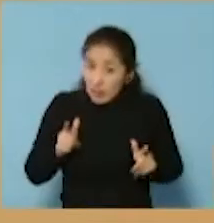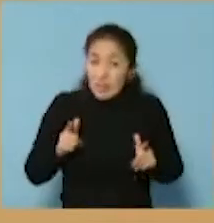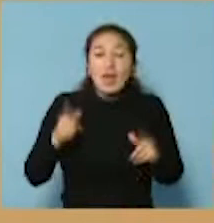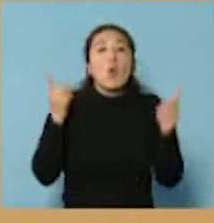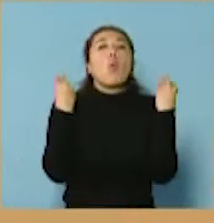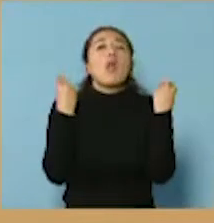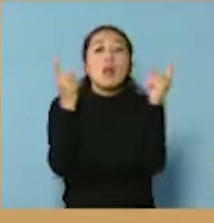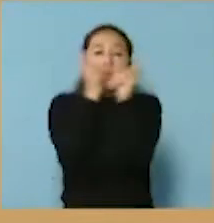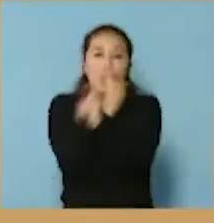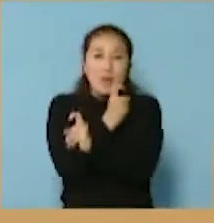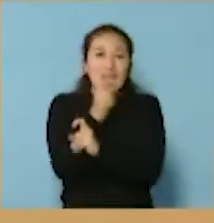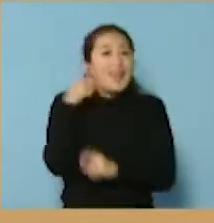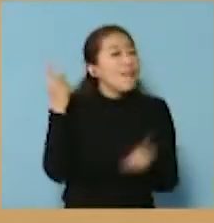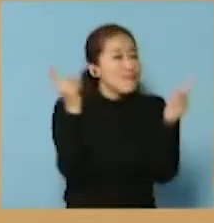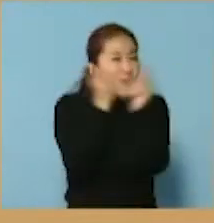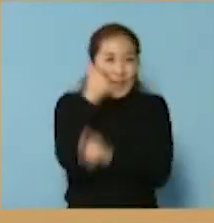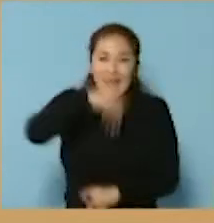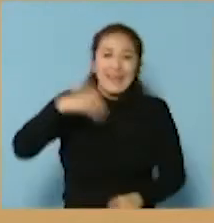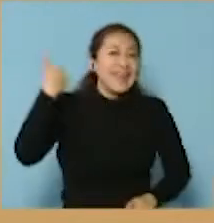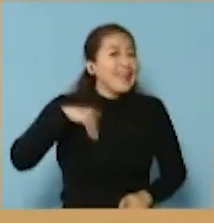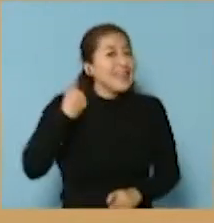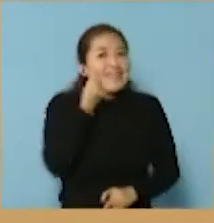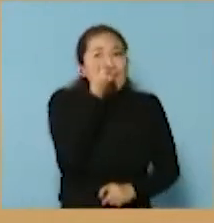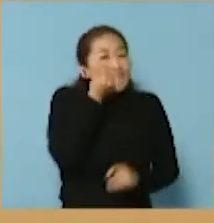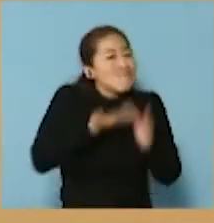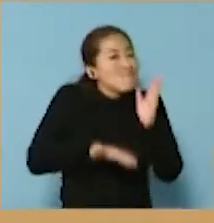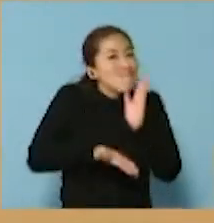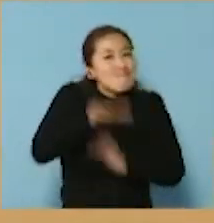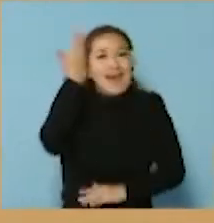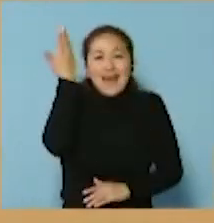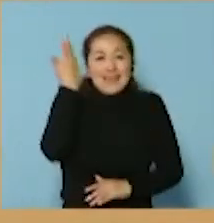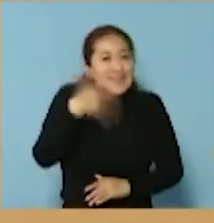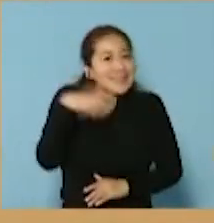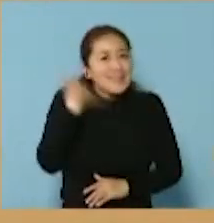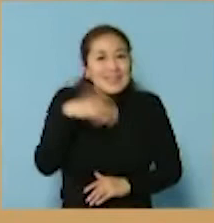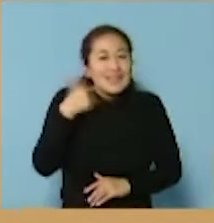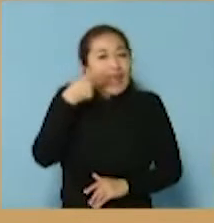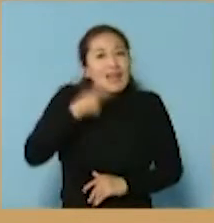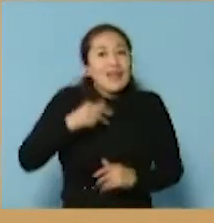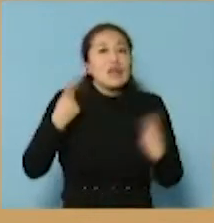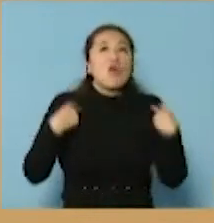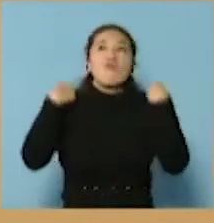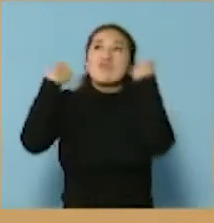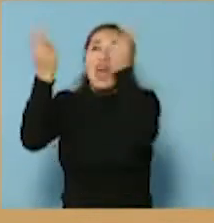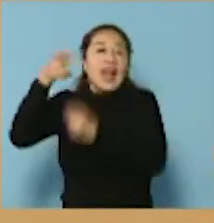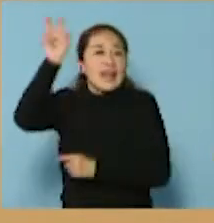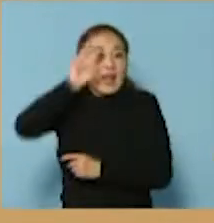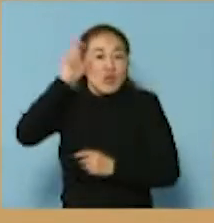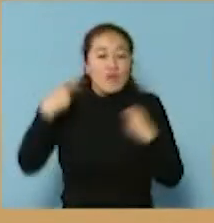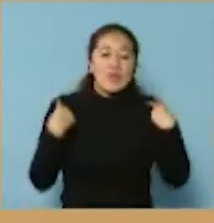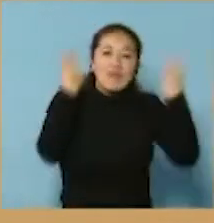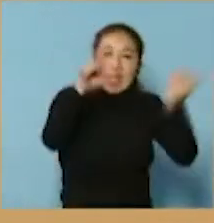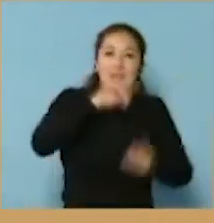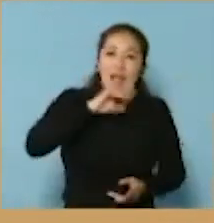problema es que argentina está muy caro o sea venir a argentina es mucho más caro que el euro porque ir a punta cana